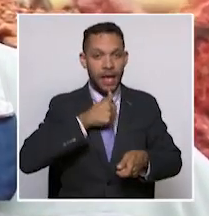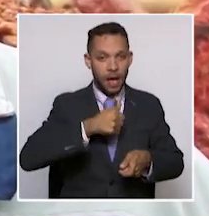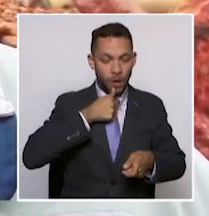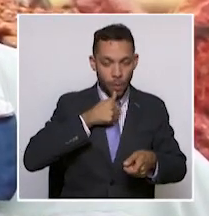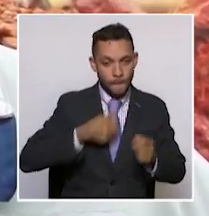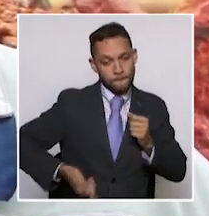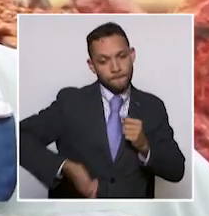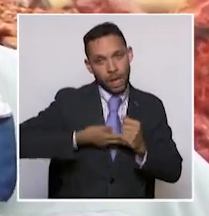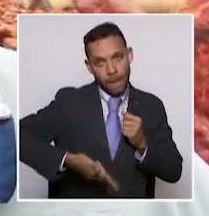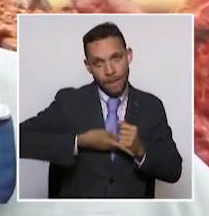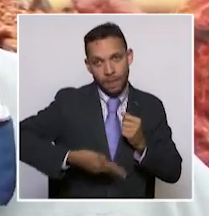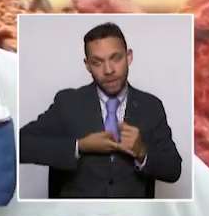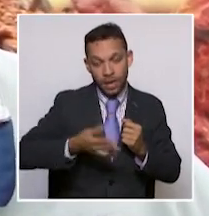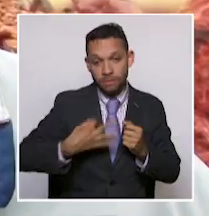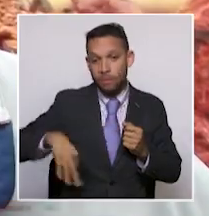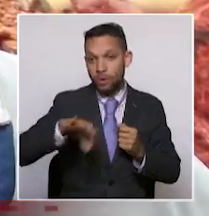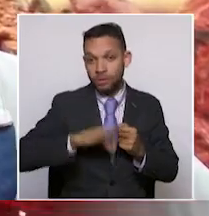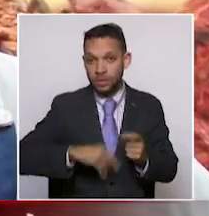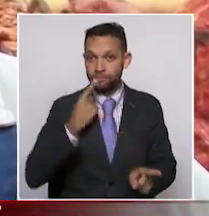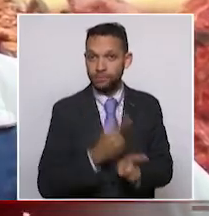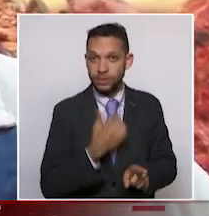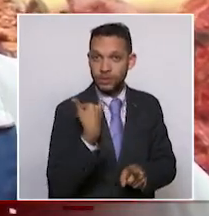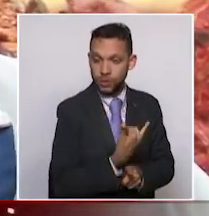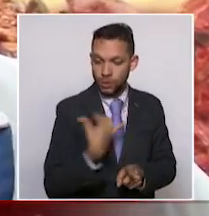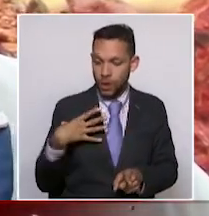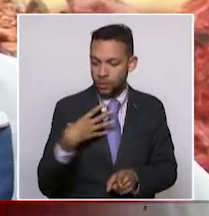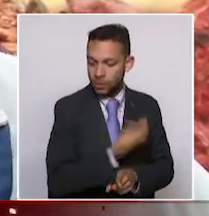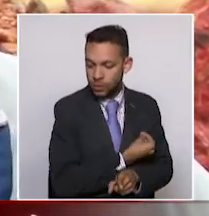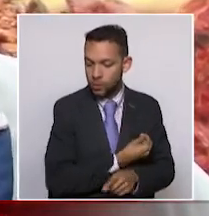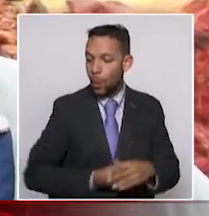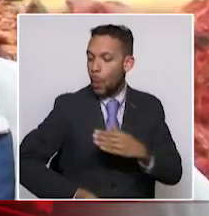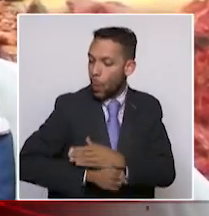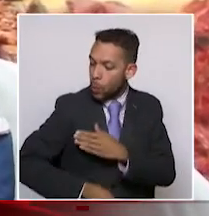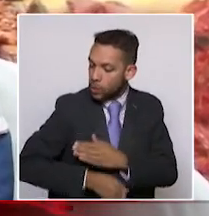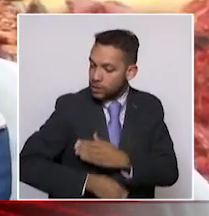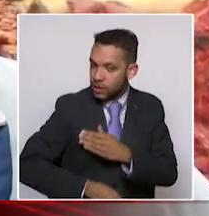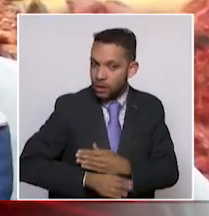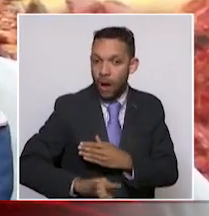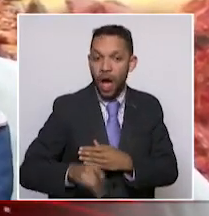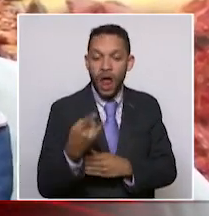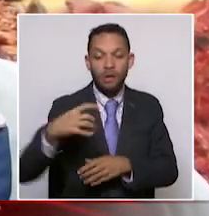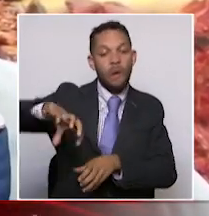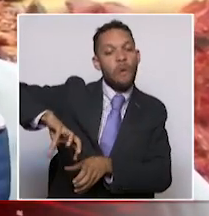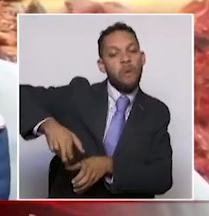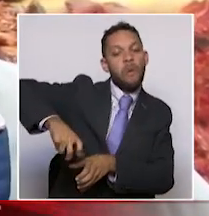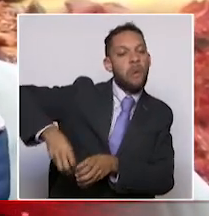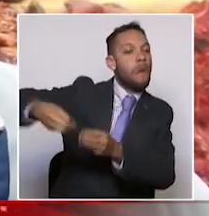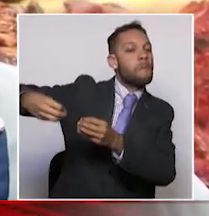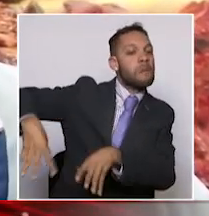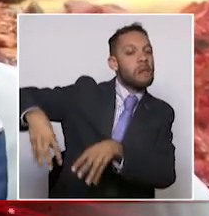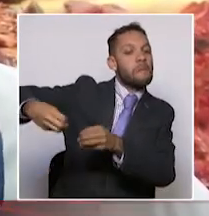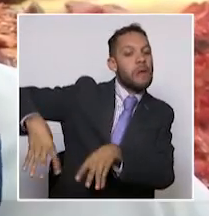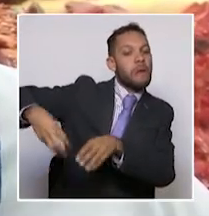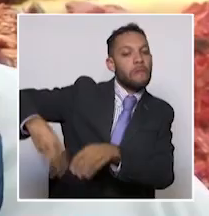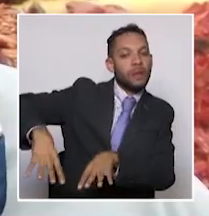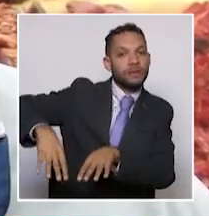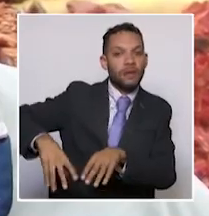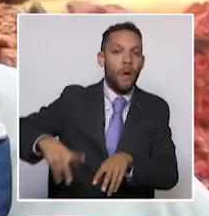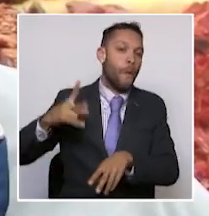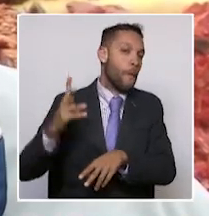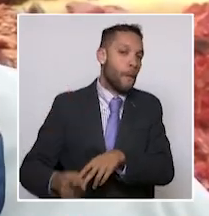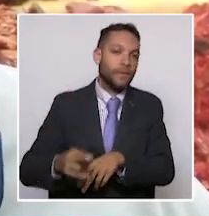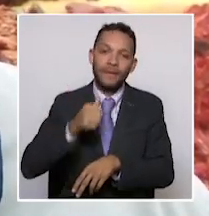del uso racional que se haga del servicio vamos a poder garantizar esa continuidad. En caso contrario, es posible que debamos realizar algunos cortes en